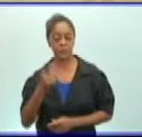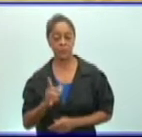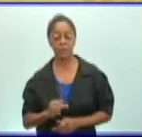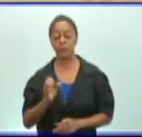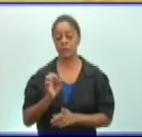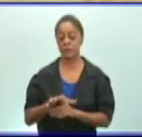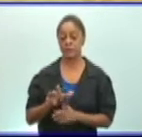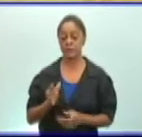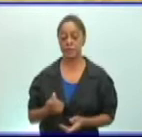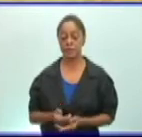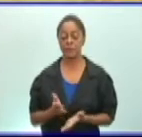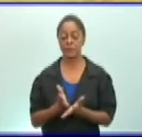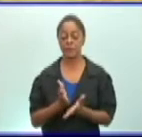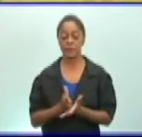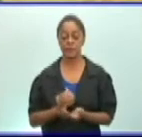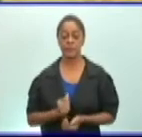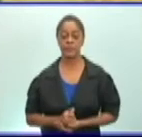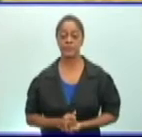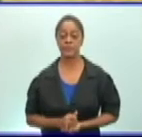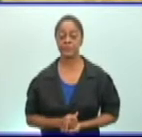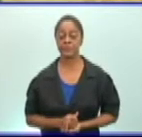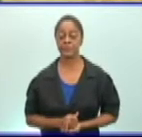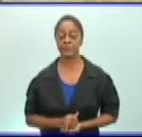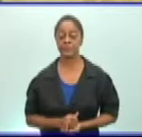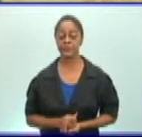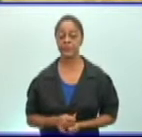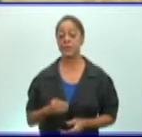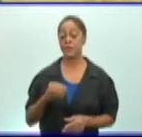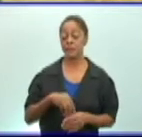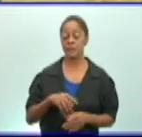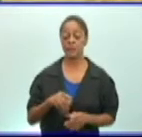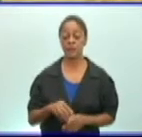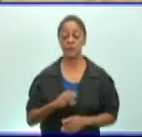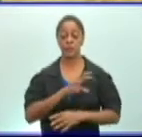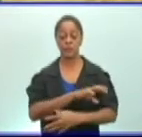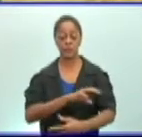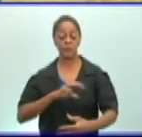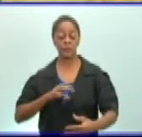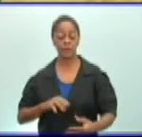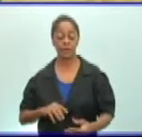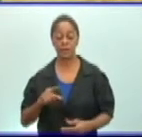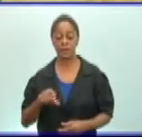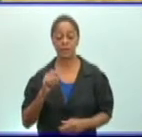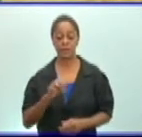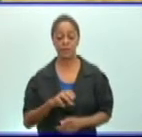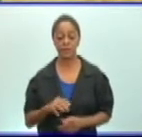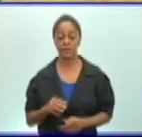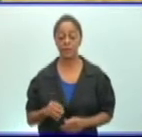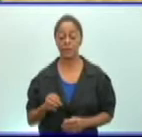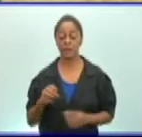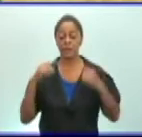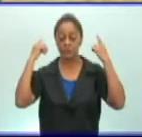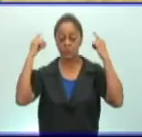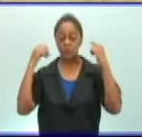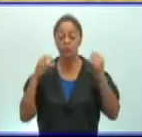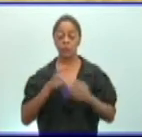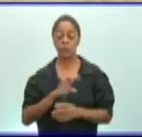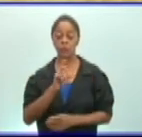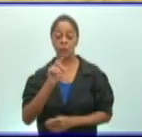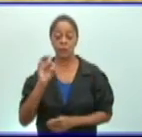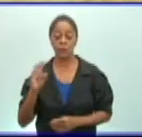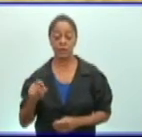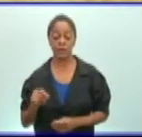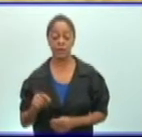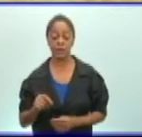inicial de la clase. Dentro de los animales que van a domesticar los griegos tenemos las ovejas,